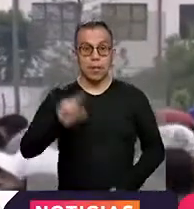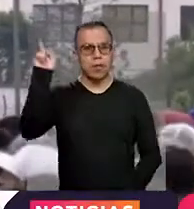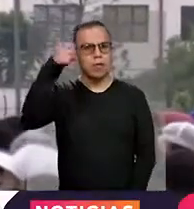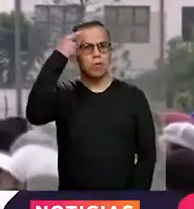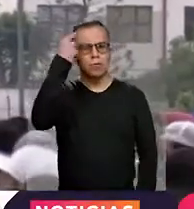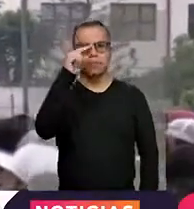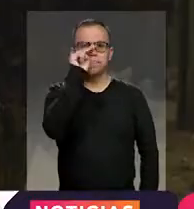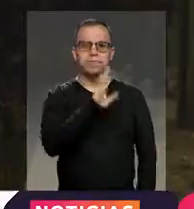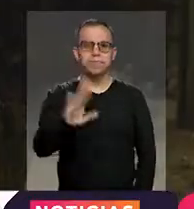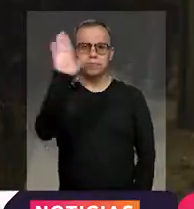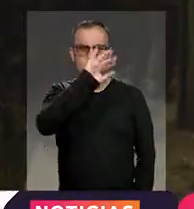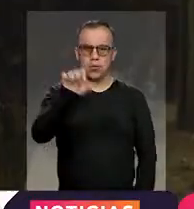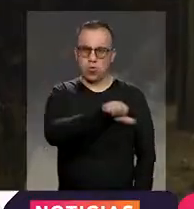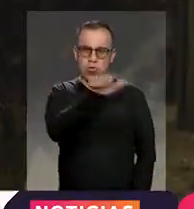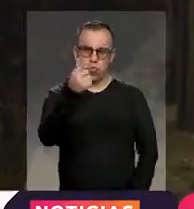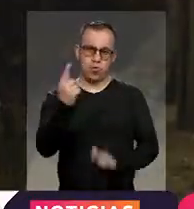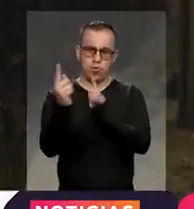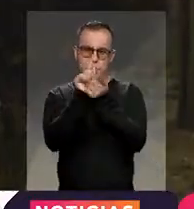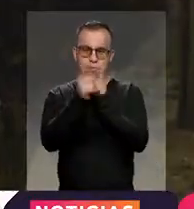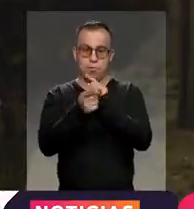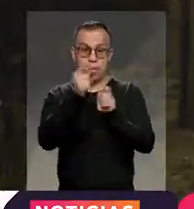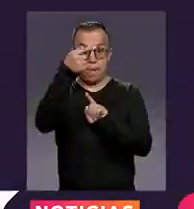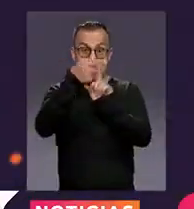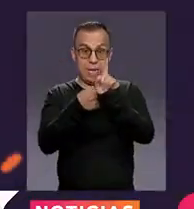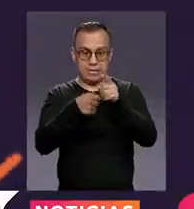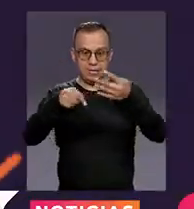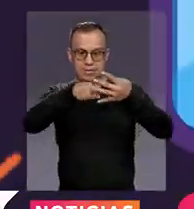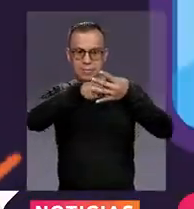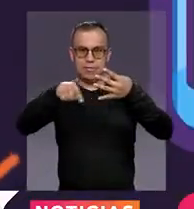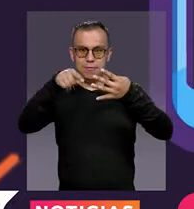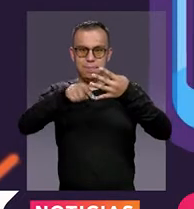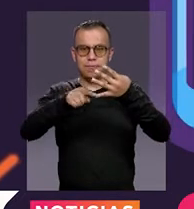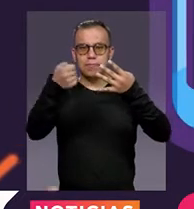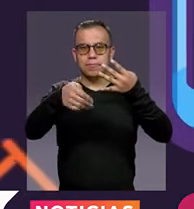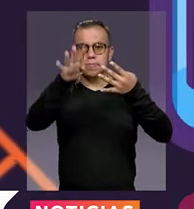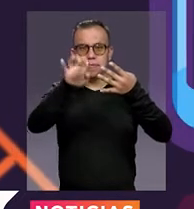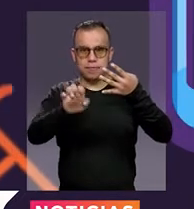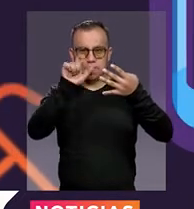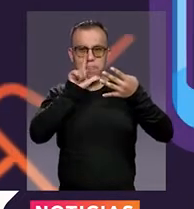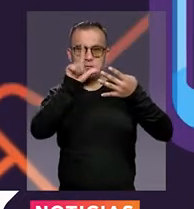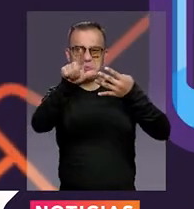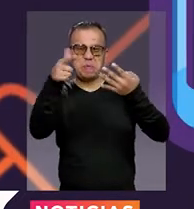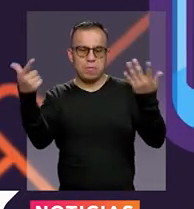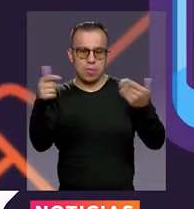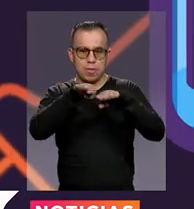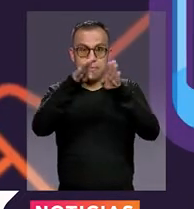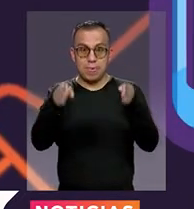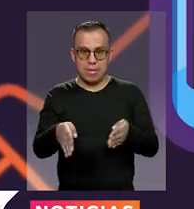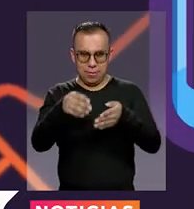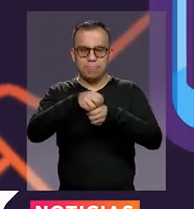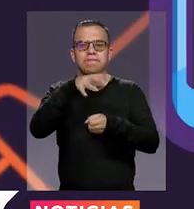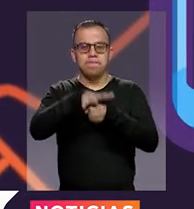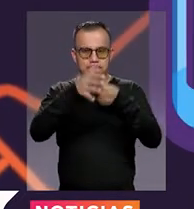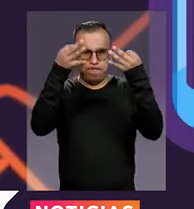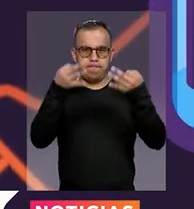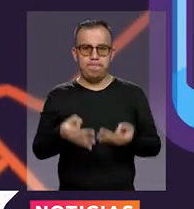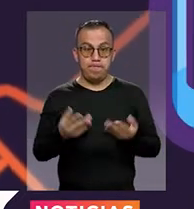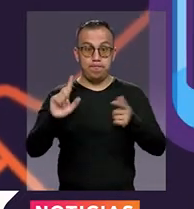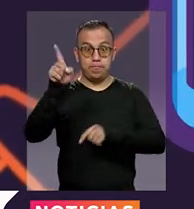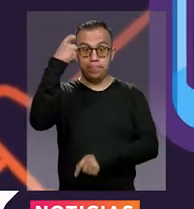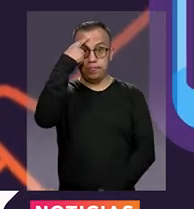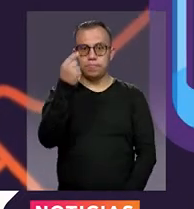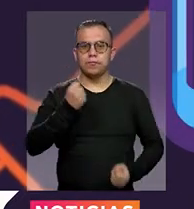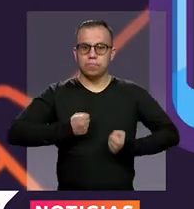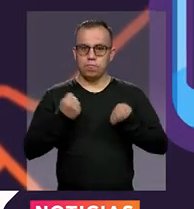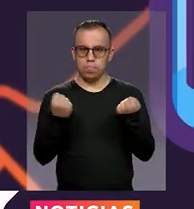Nacional sostendrá otro encuentro a finales de este mes. El 19 de julio sesionará la Mesa Distrital de Garantías presidida por Gobierno